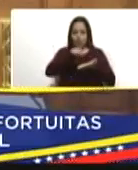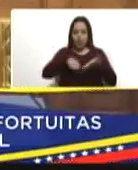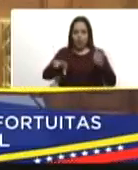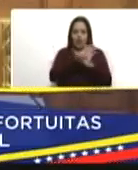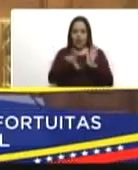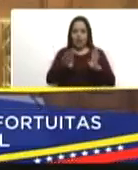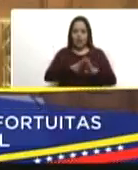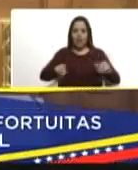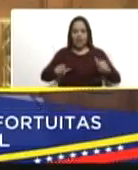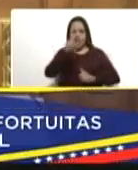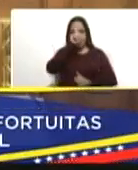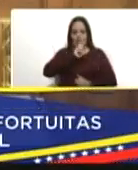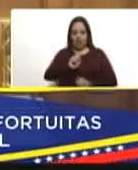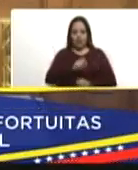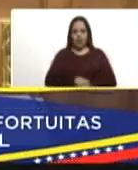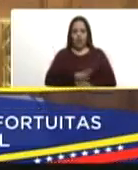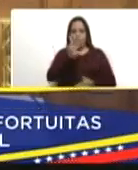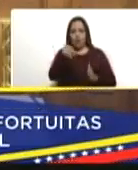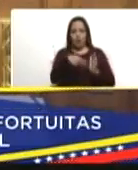del año